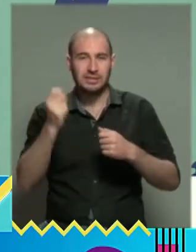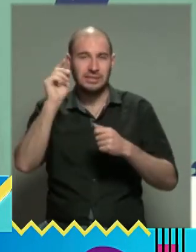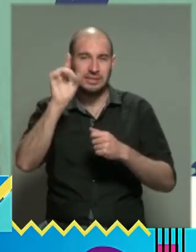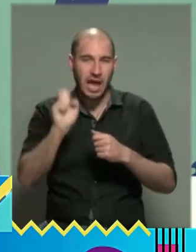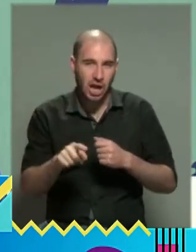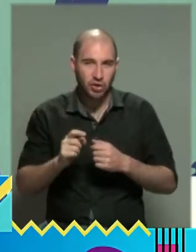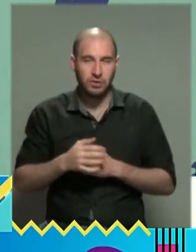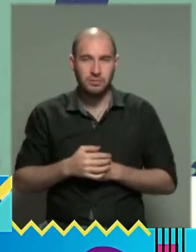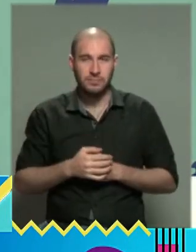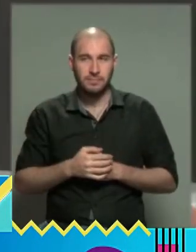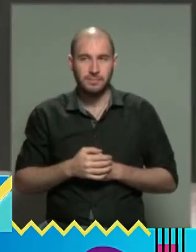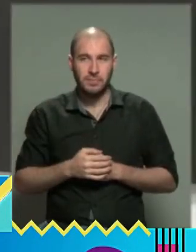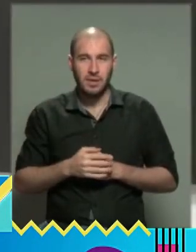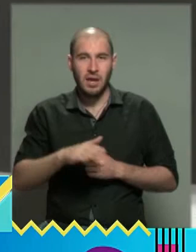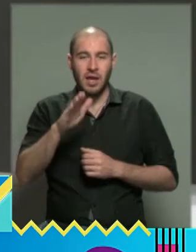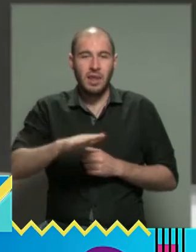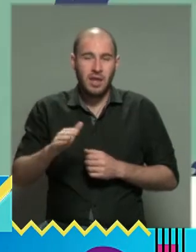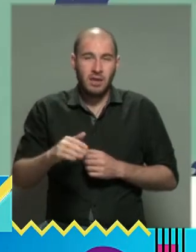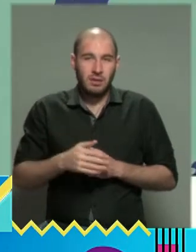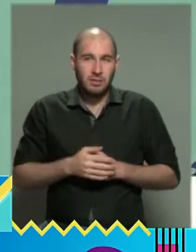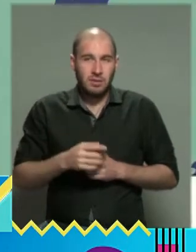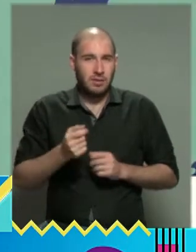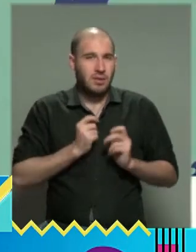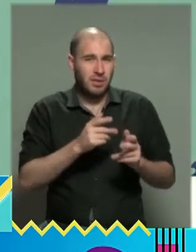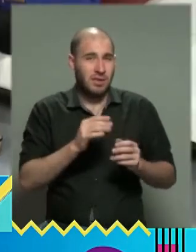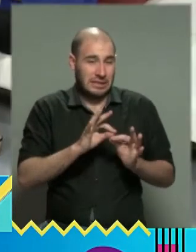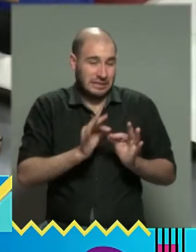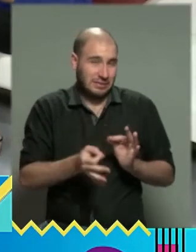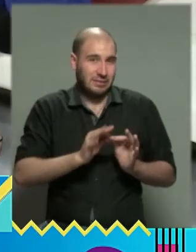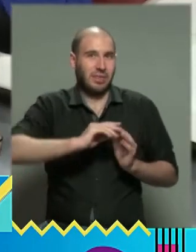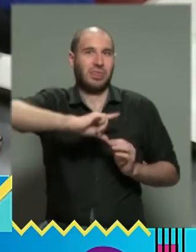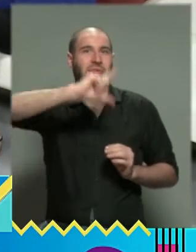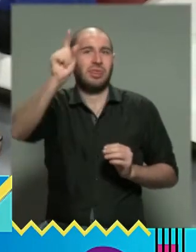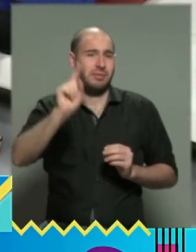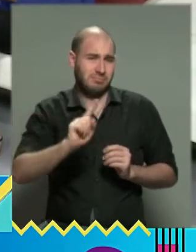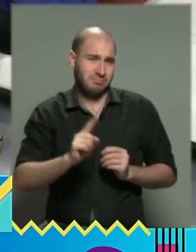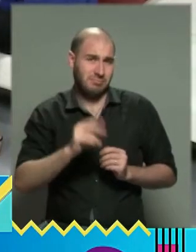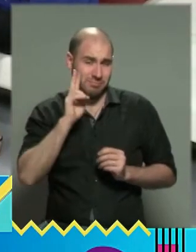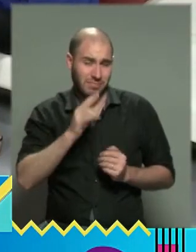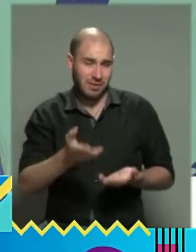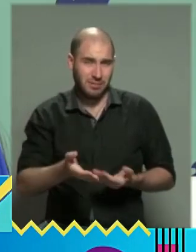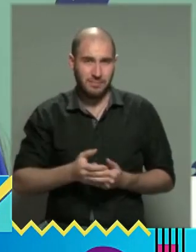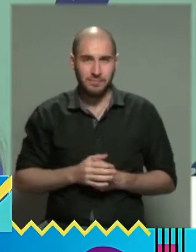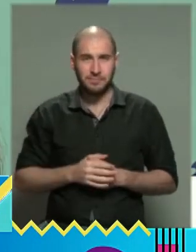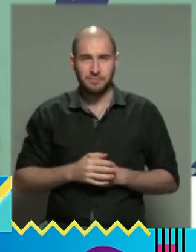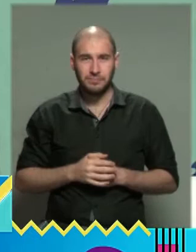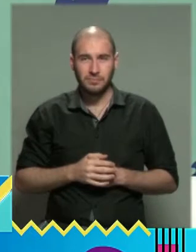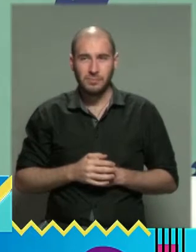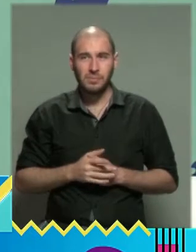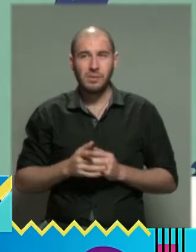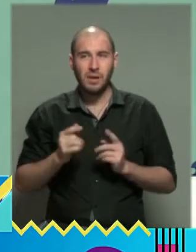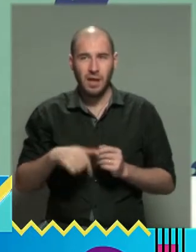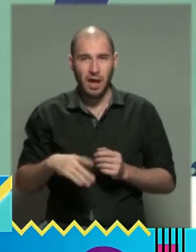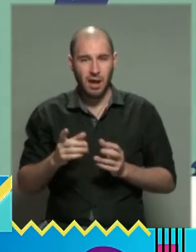Chaco, los Beatriz, niños que están Te intoxicados. agrego que no hay que irse muy lejos. No hay que irse para ver. Por ese eso tipo dije, de... creo que Tal cual. hay